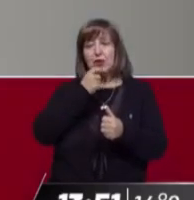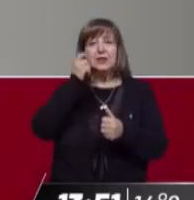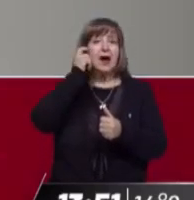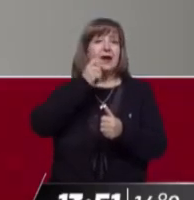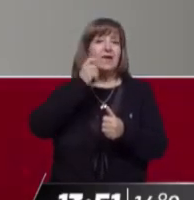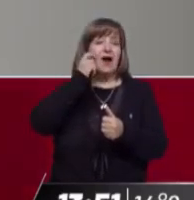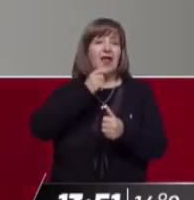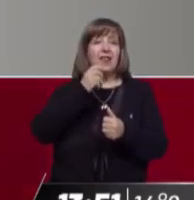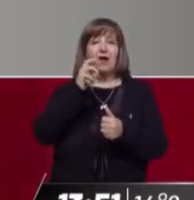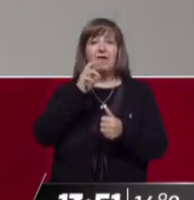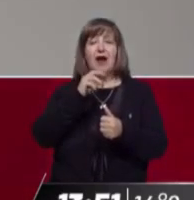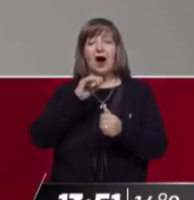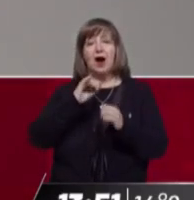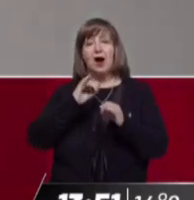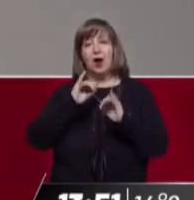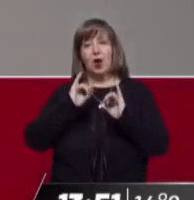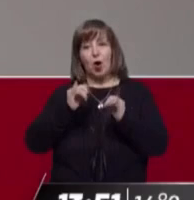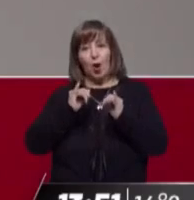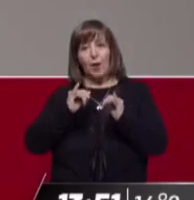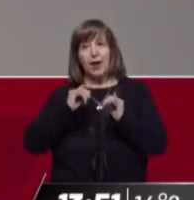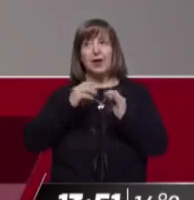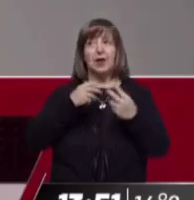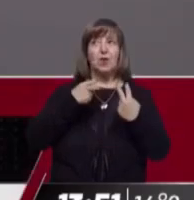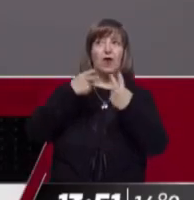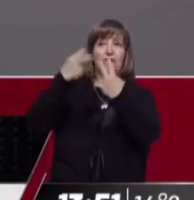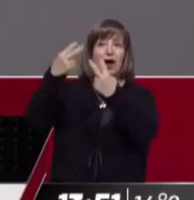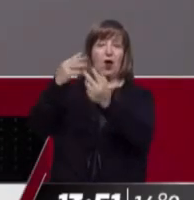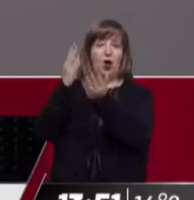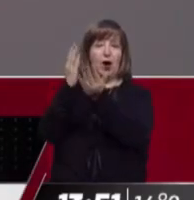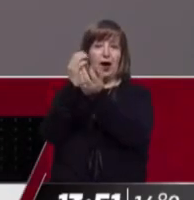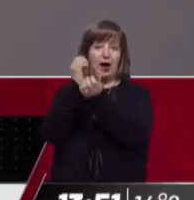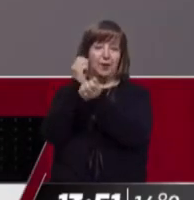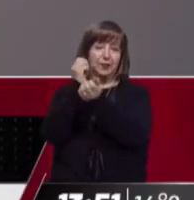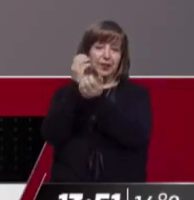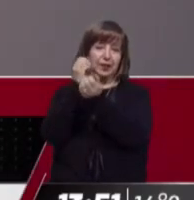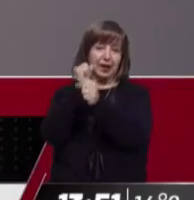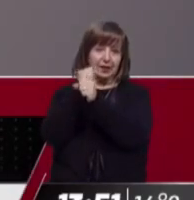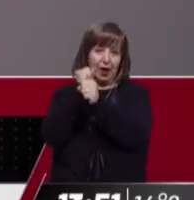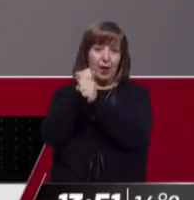ya detenido en aquel país centroamericano.